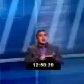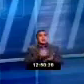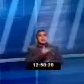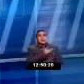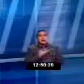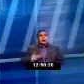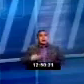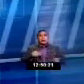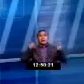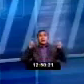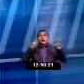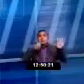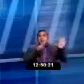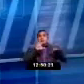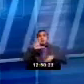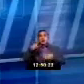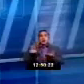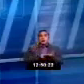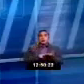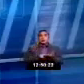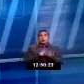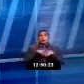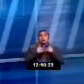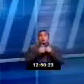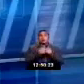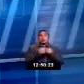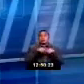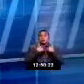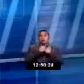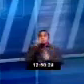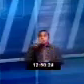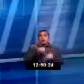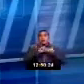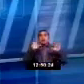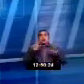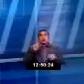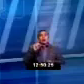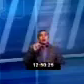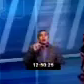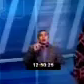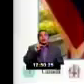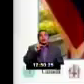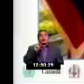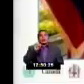periodo 75 de sesiones de la Asamblea General de las Naciones Unidas.